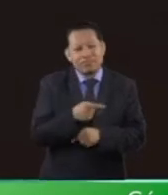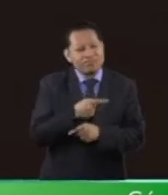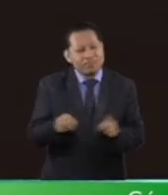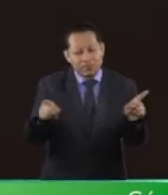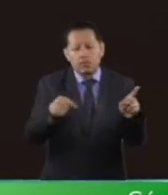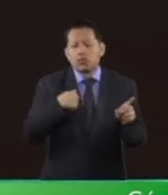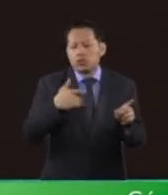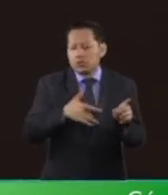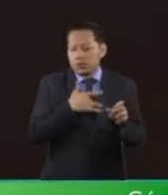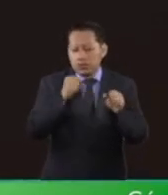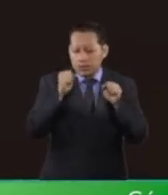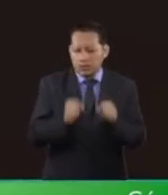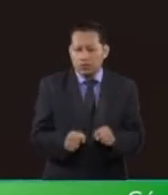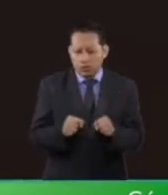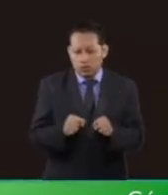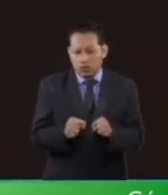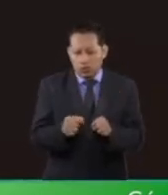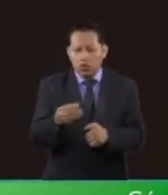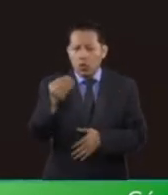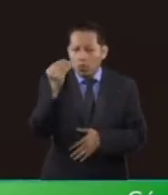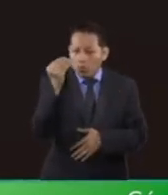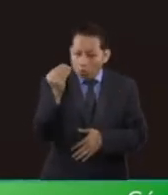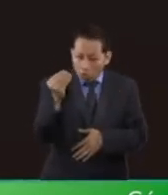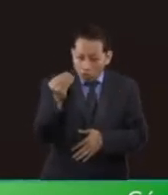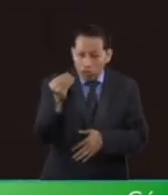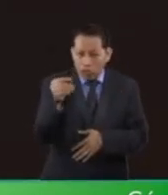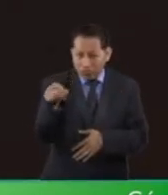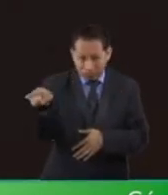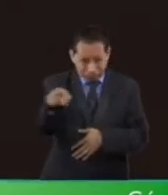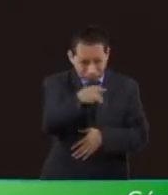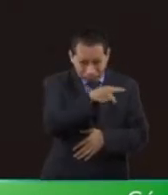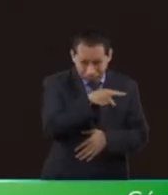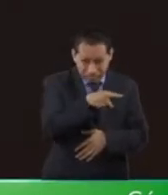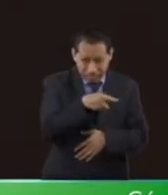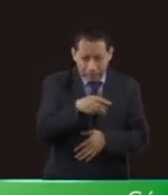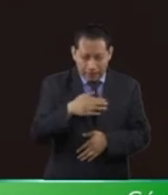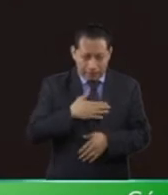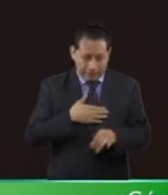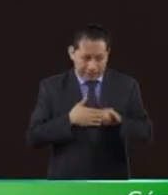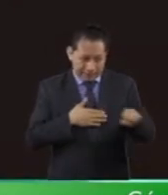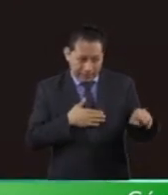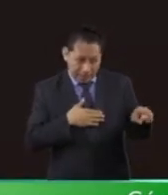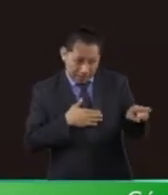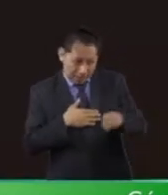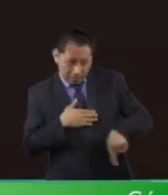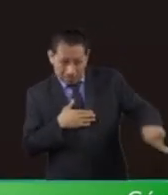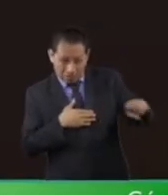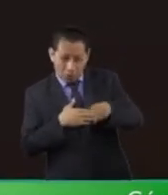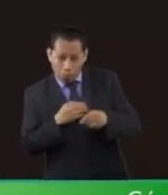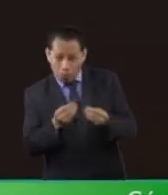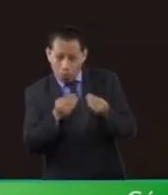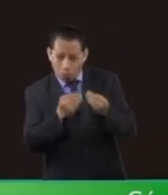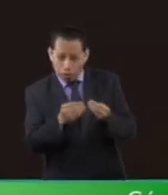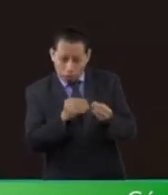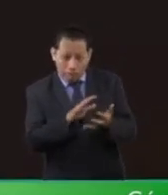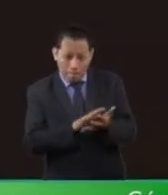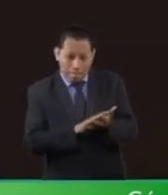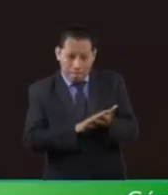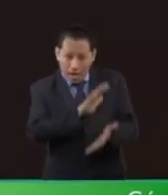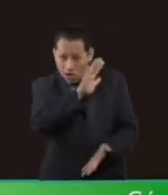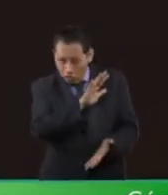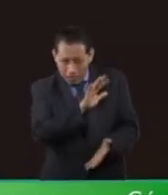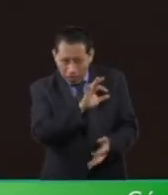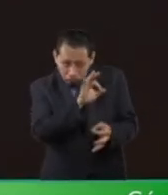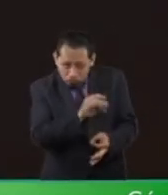seguro que incluso que muchos de los que hoy están aquí a mi izquierda, dentro de la mayoría ilegítima y